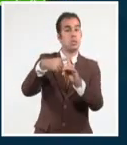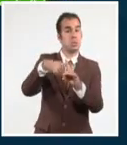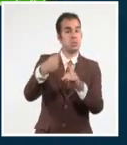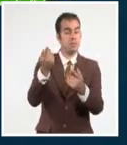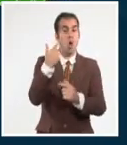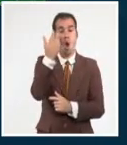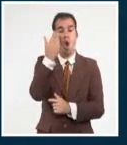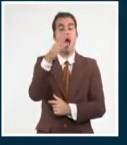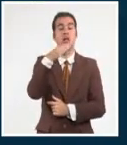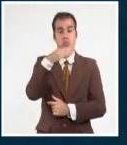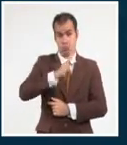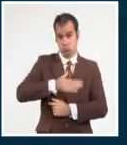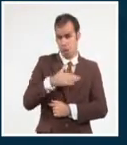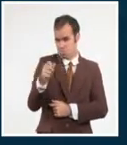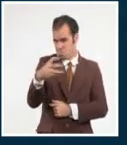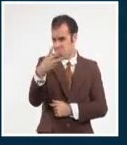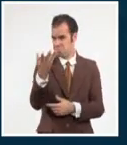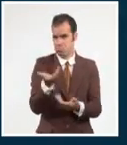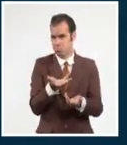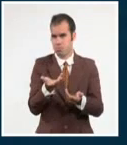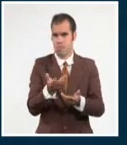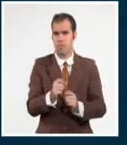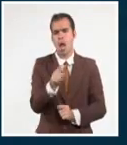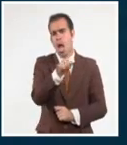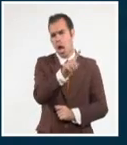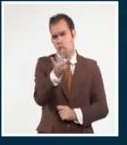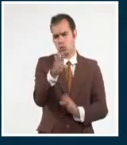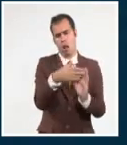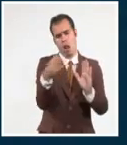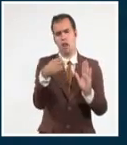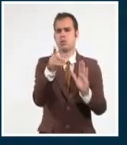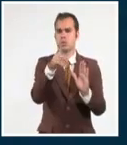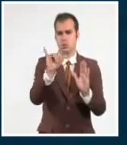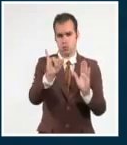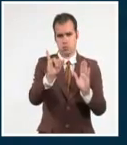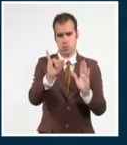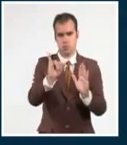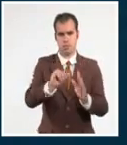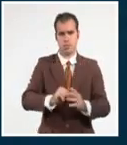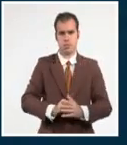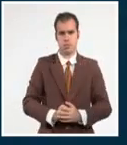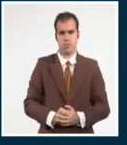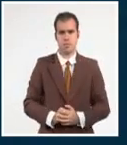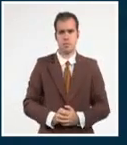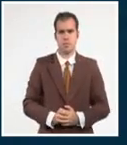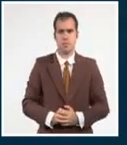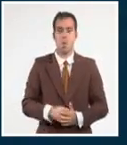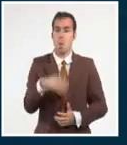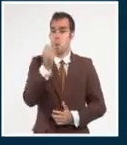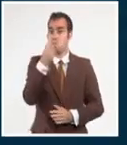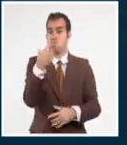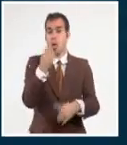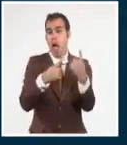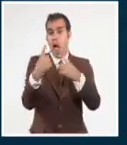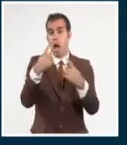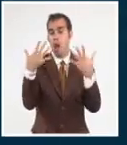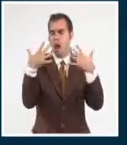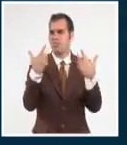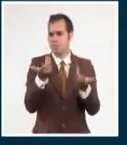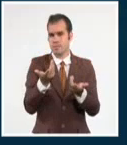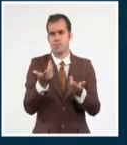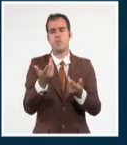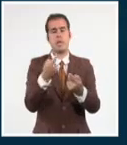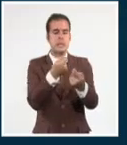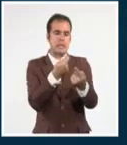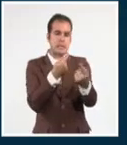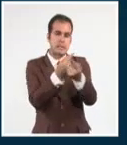en esta próxima madrugada, tendrán valores de 14 y hasta 17 grados Celsius, pueden ser superiores en localidades costeras.